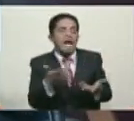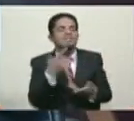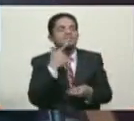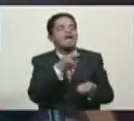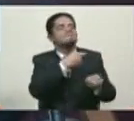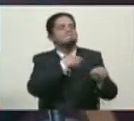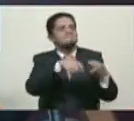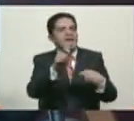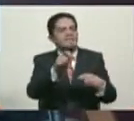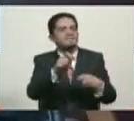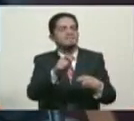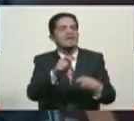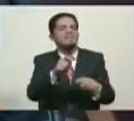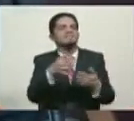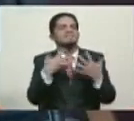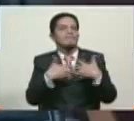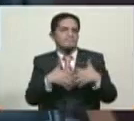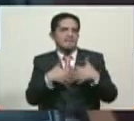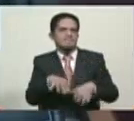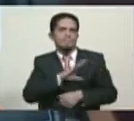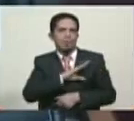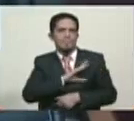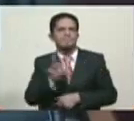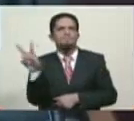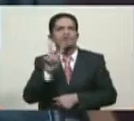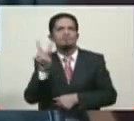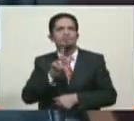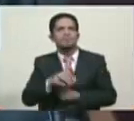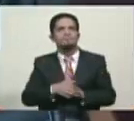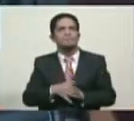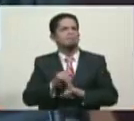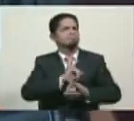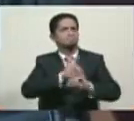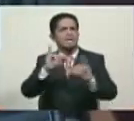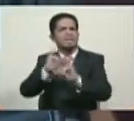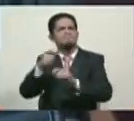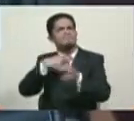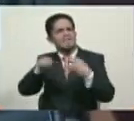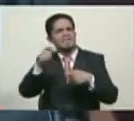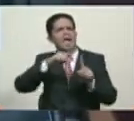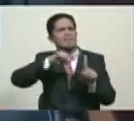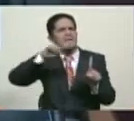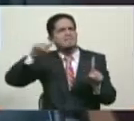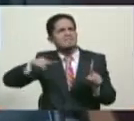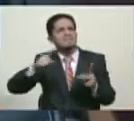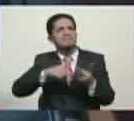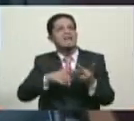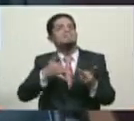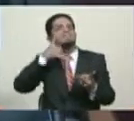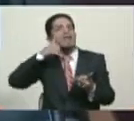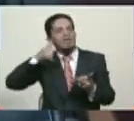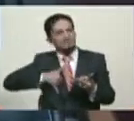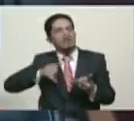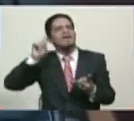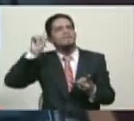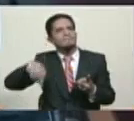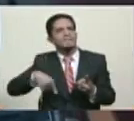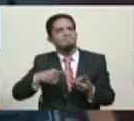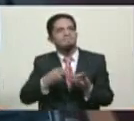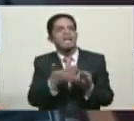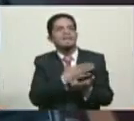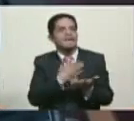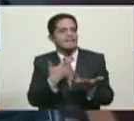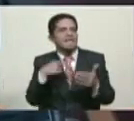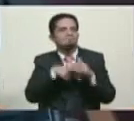venta de las empresas estratégicas. Ya se habían vendido la electricidad y la telefonía, aspiraban la